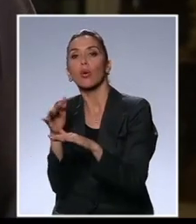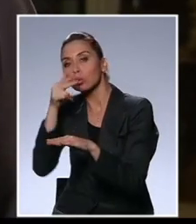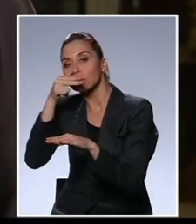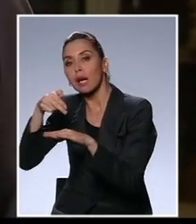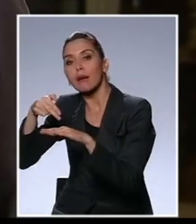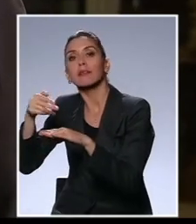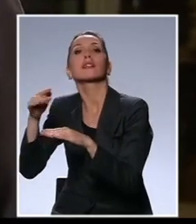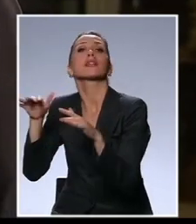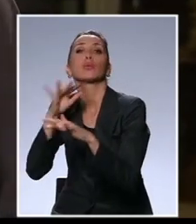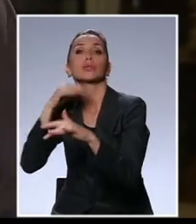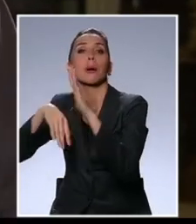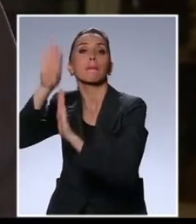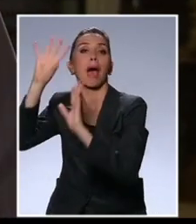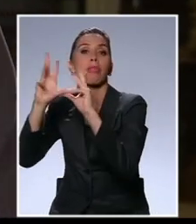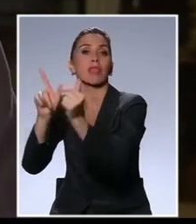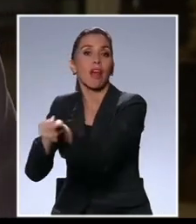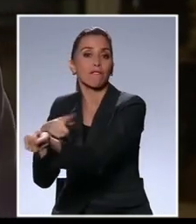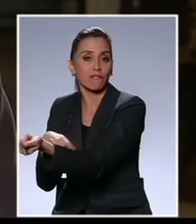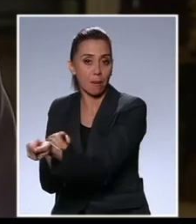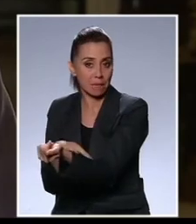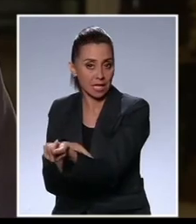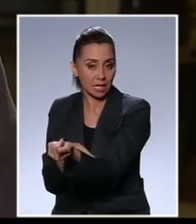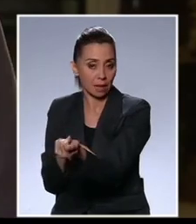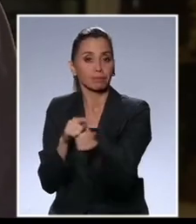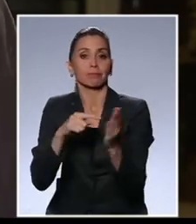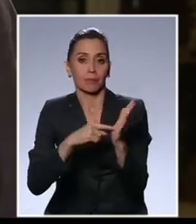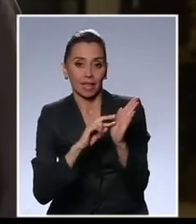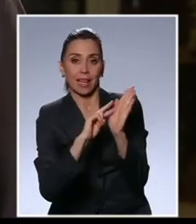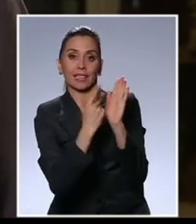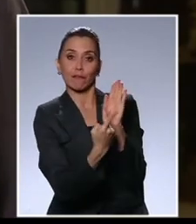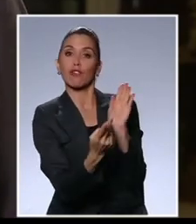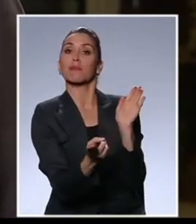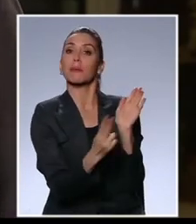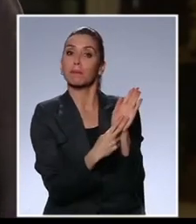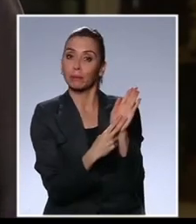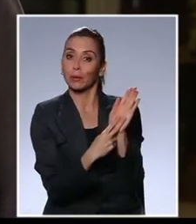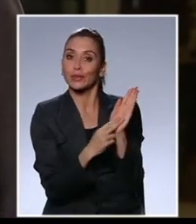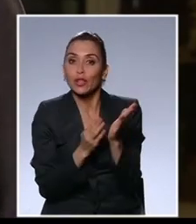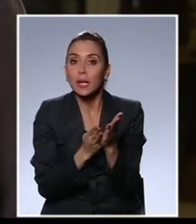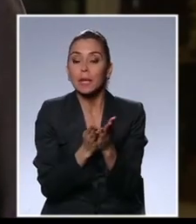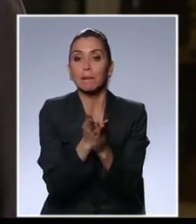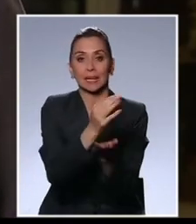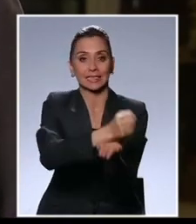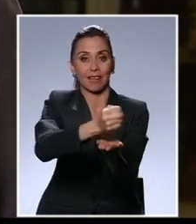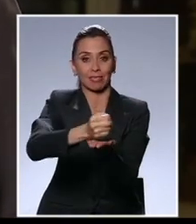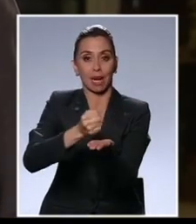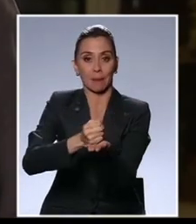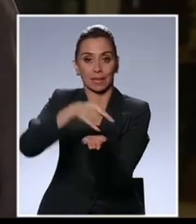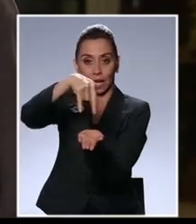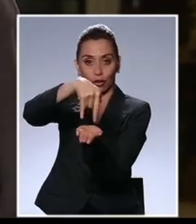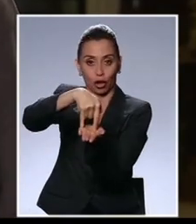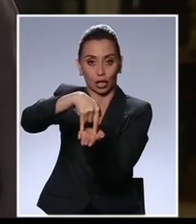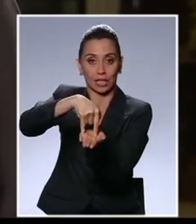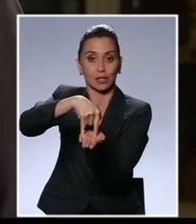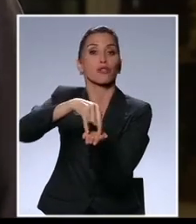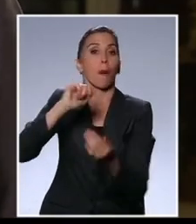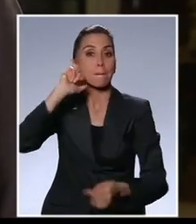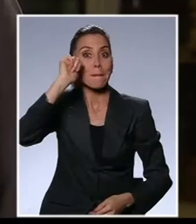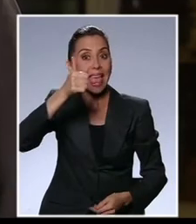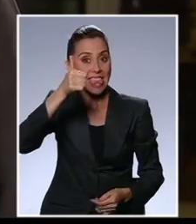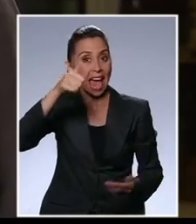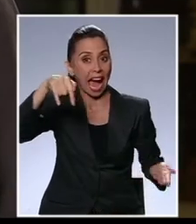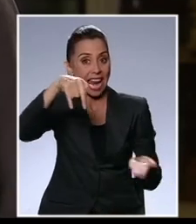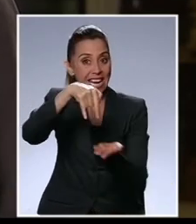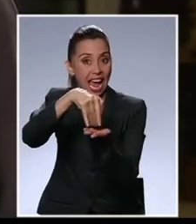la mayoría de las familias la reforma tributaria que comenzará su tramitación en el Congreso Nacional mañana